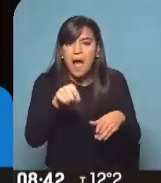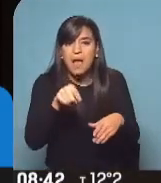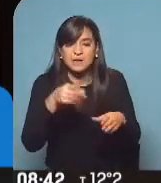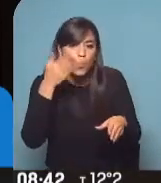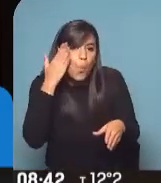en la época